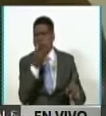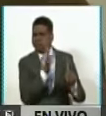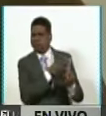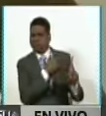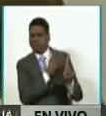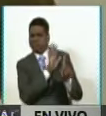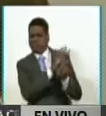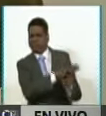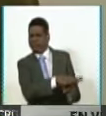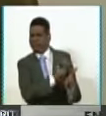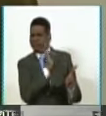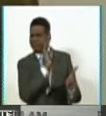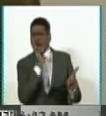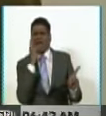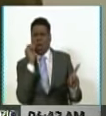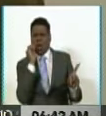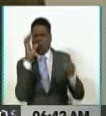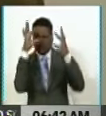que han querido,